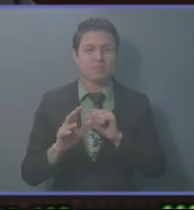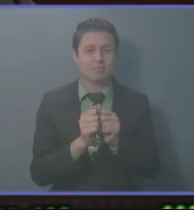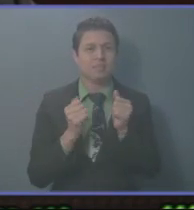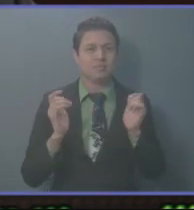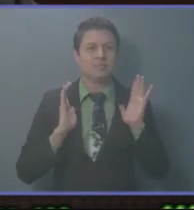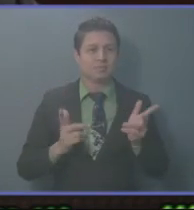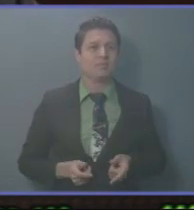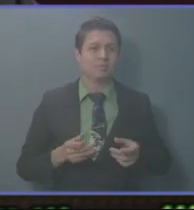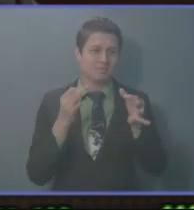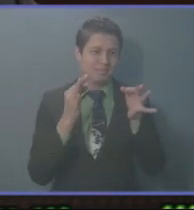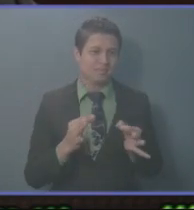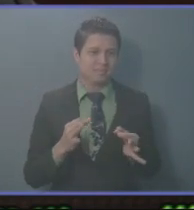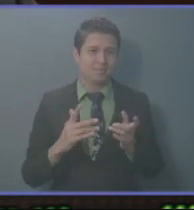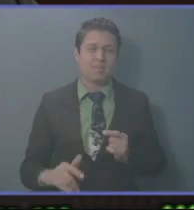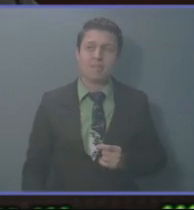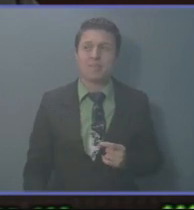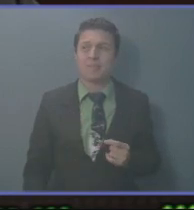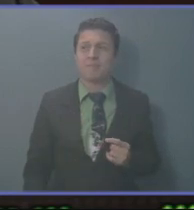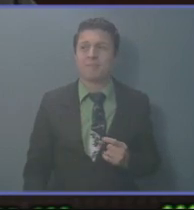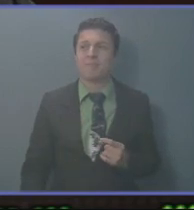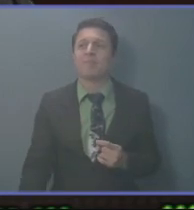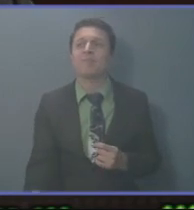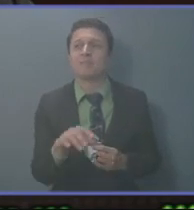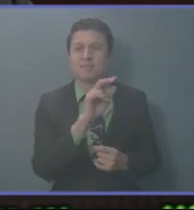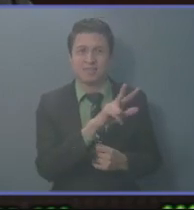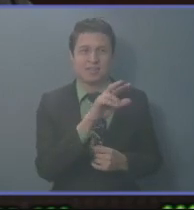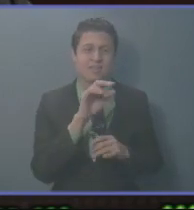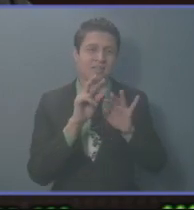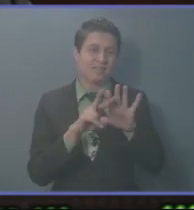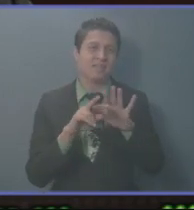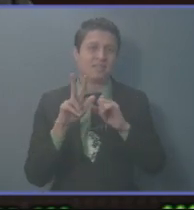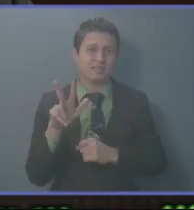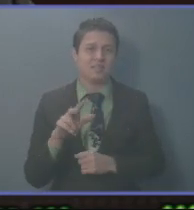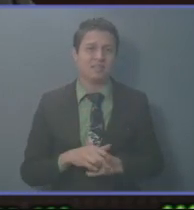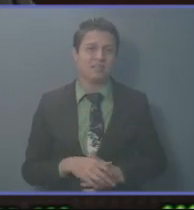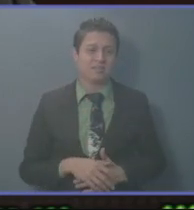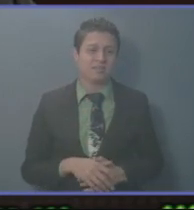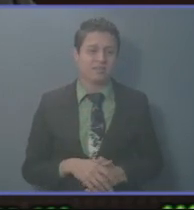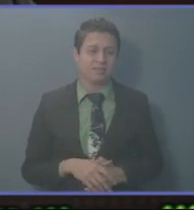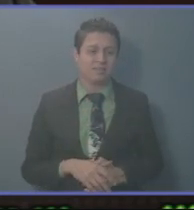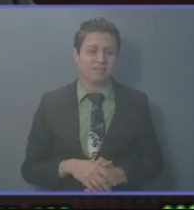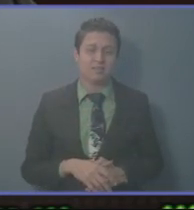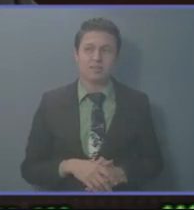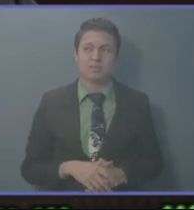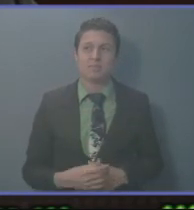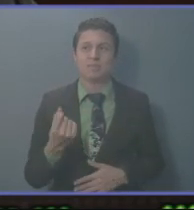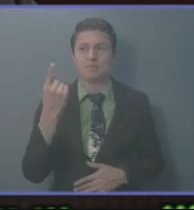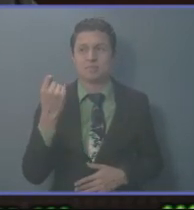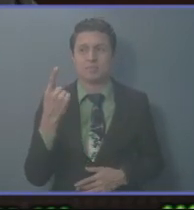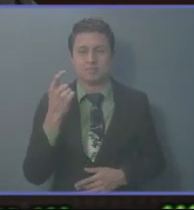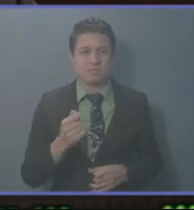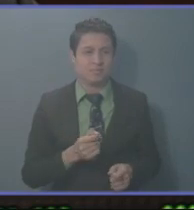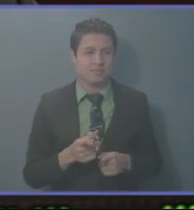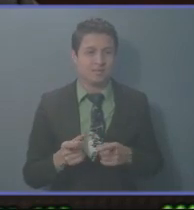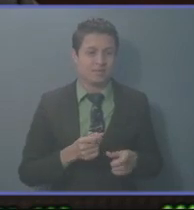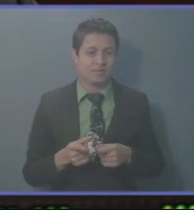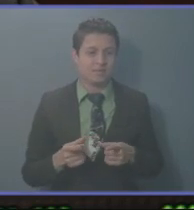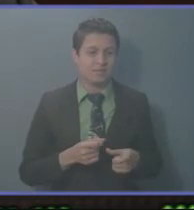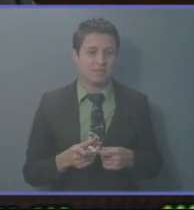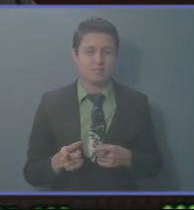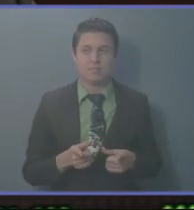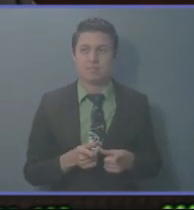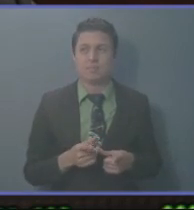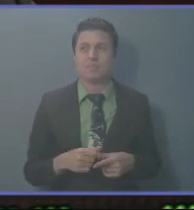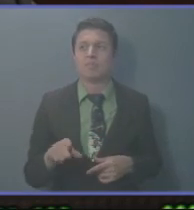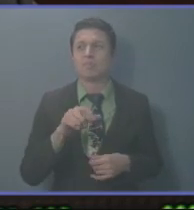Oficial número 231, tomo 373, del 11 de diciembre del mismo año,